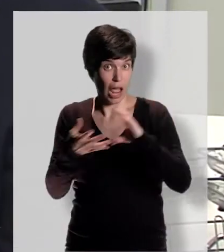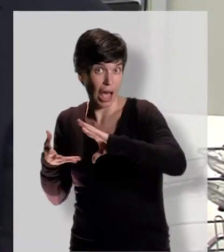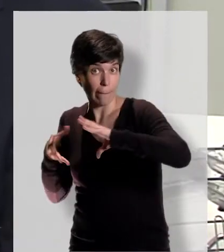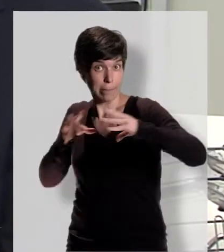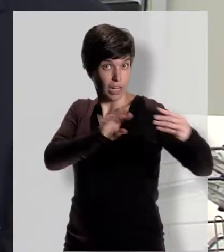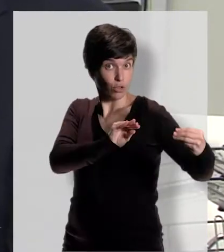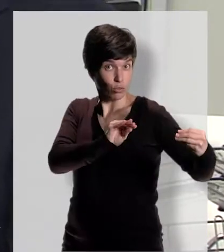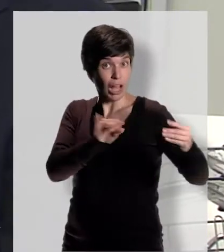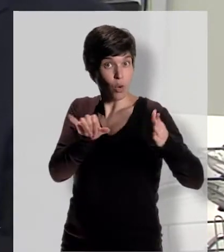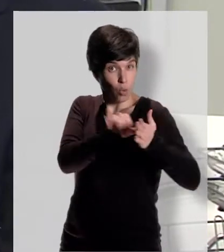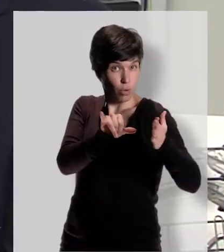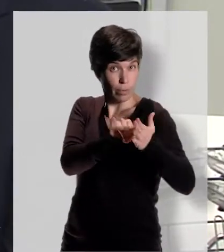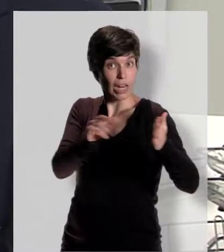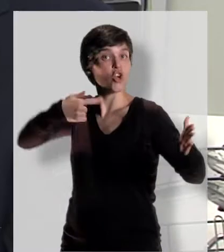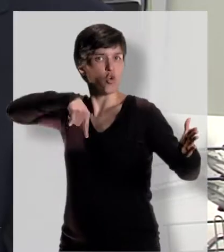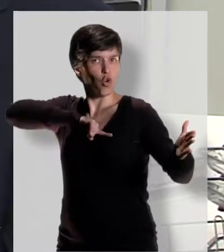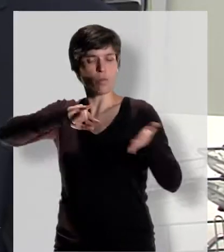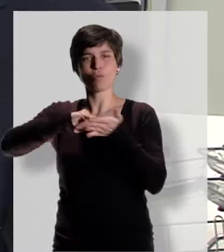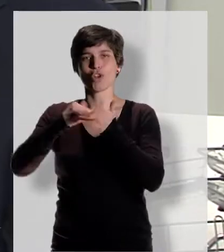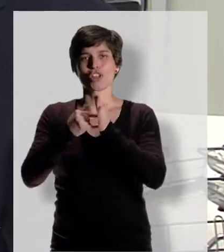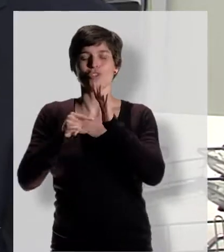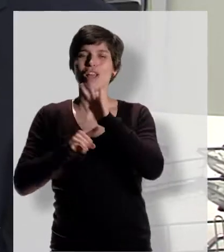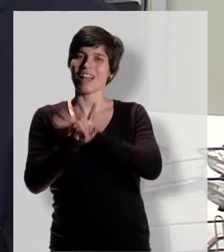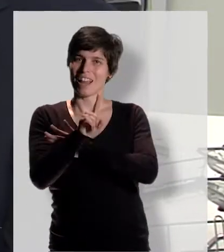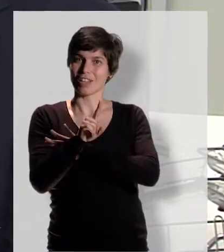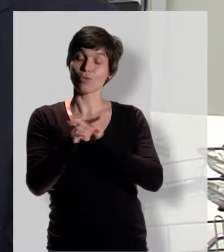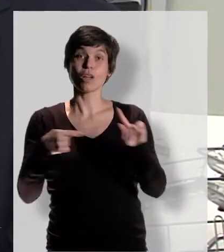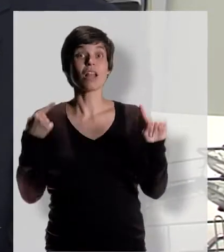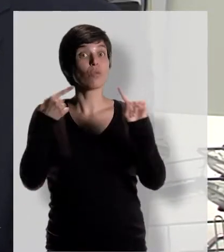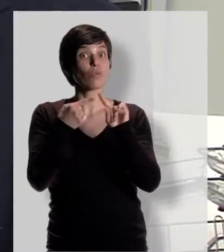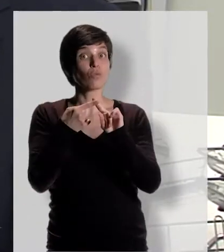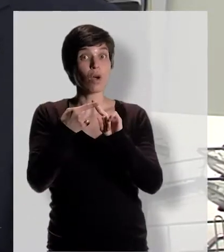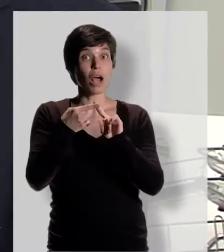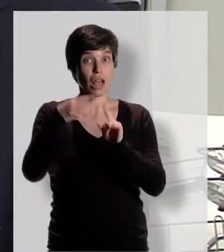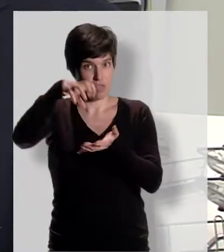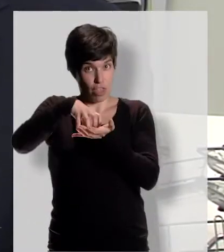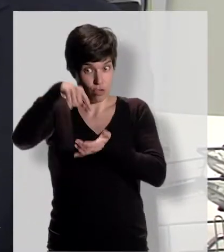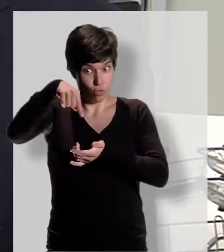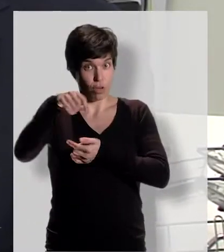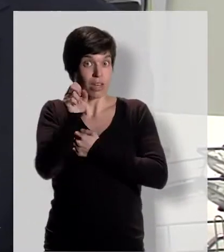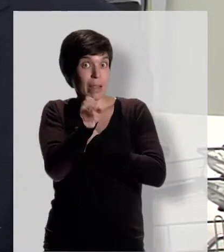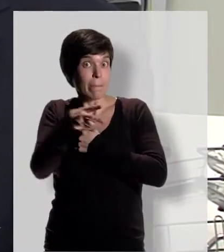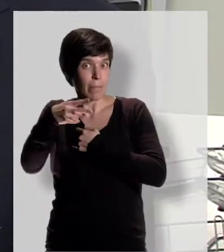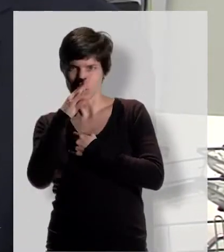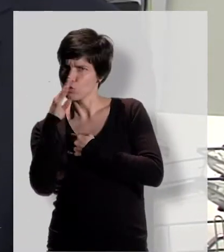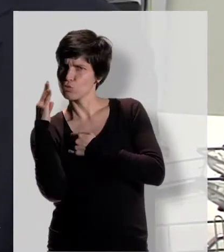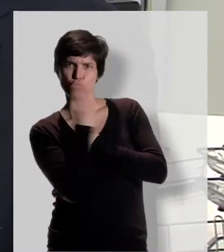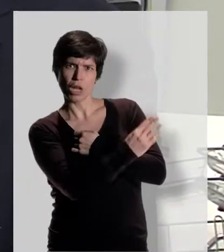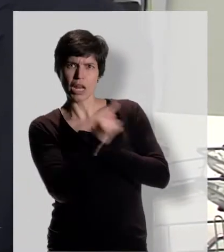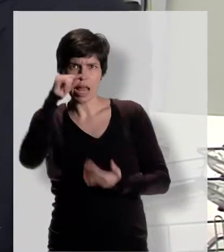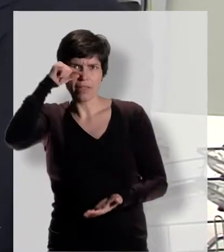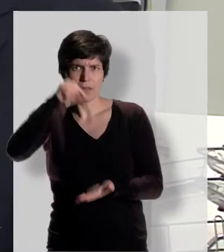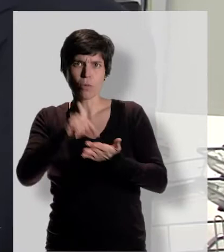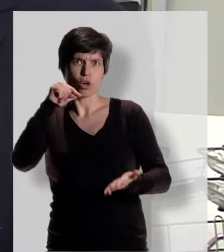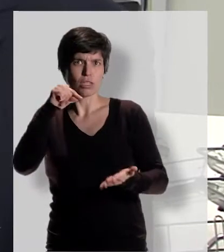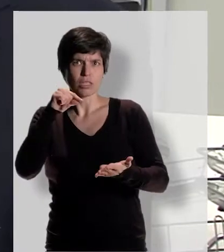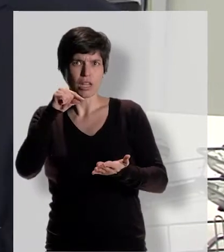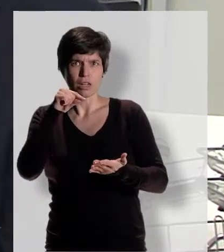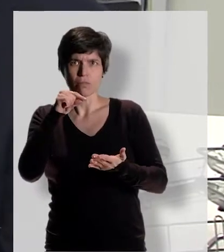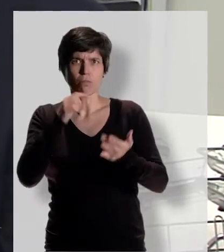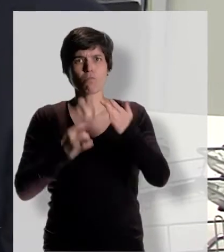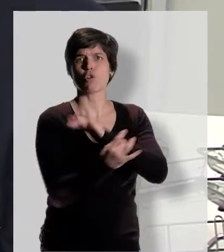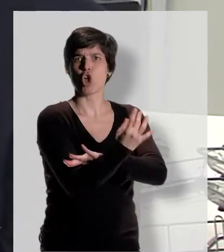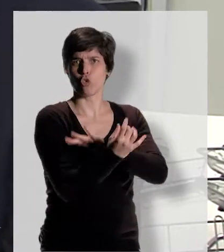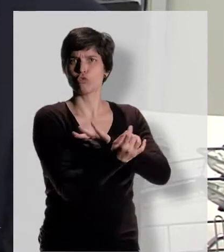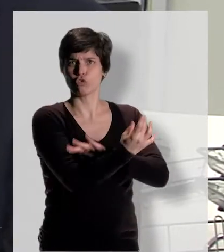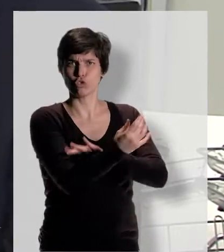ditugu, enpresen benetako beharretik oso gertukoak. Zentro honetako emaitzak zuzenean eta oso denbora motzean